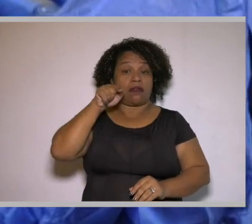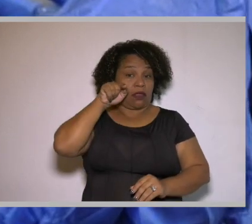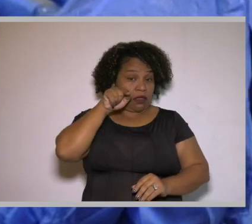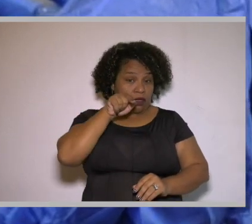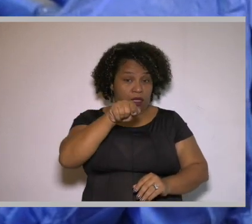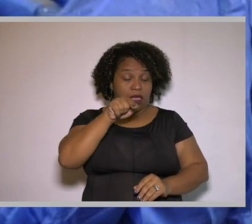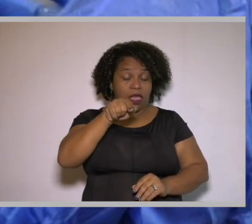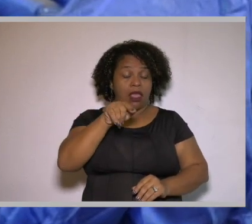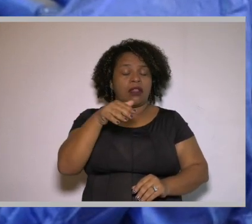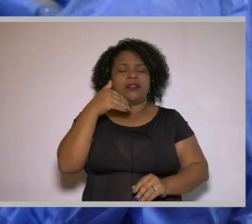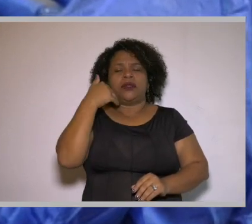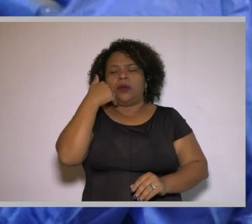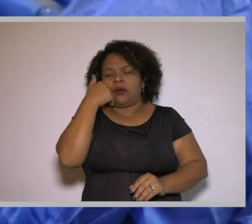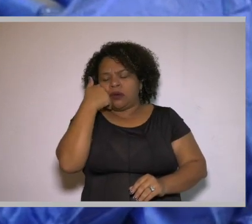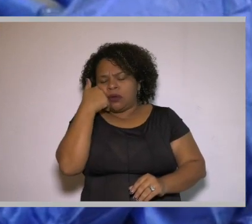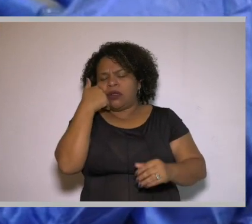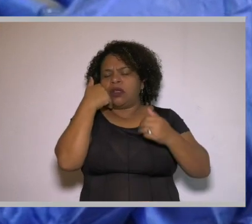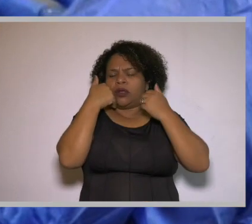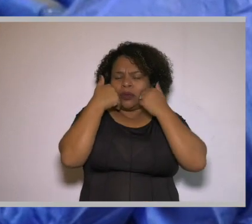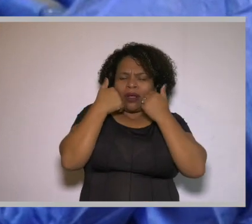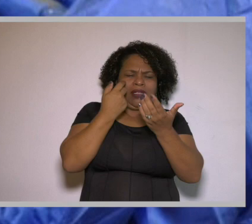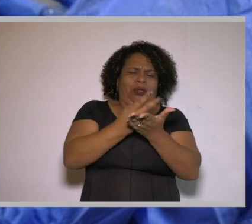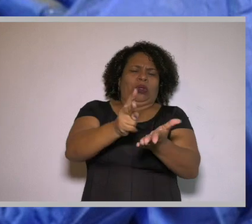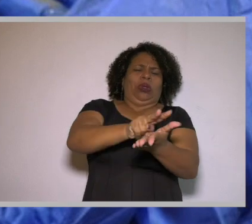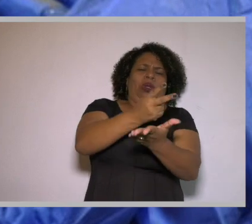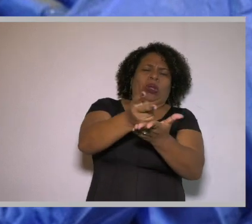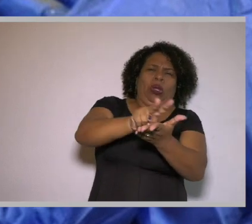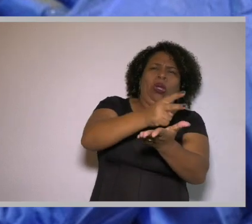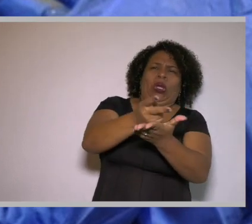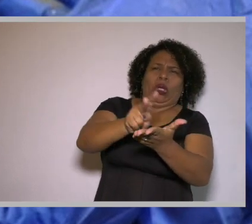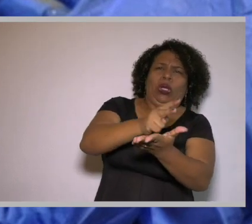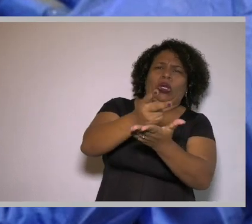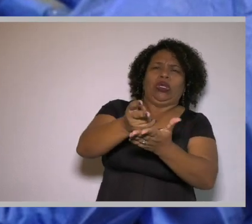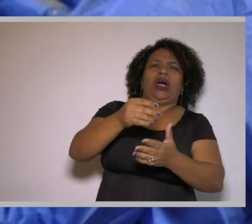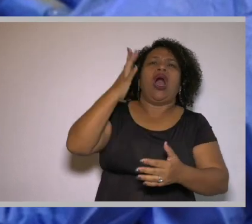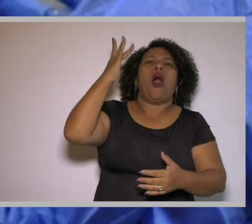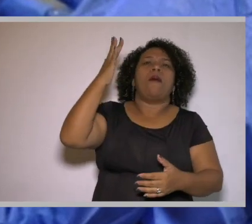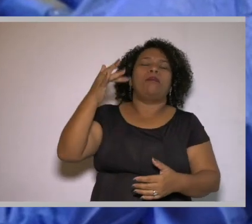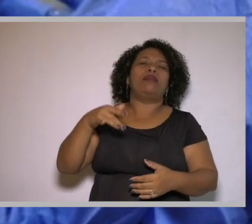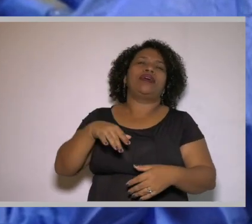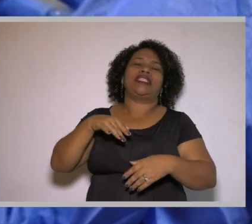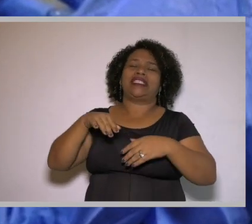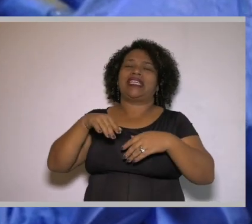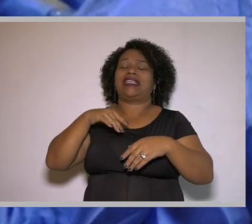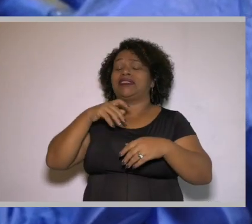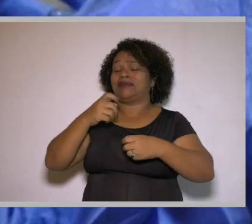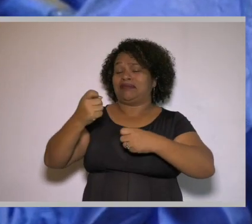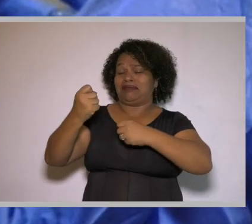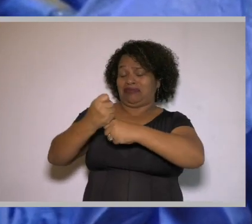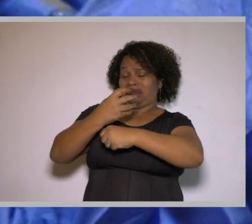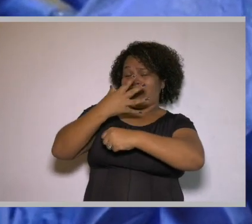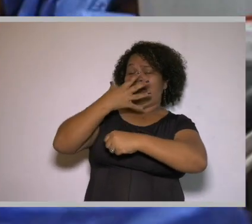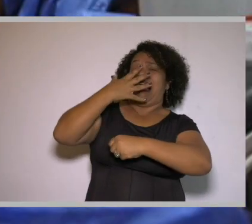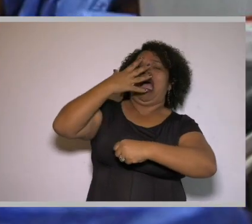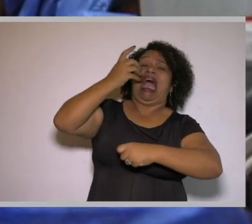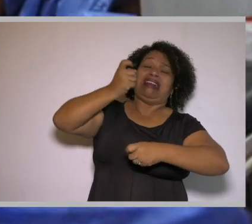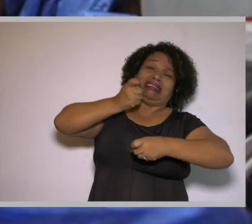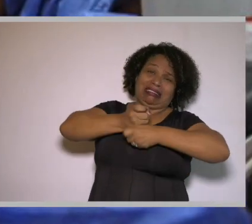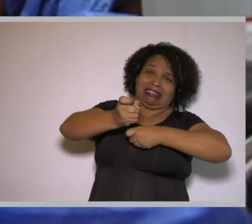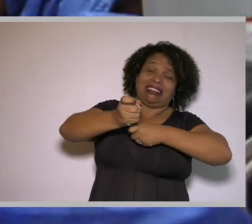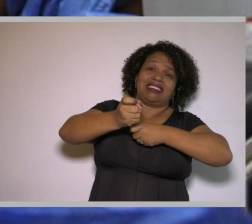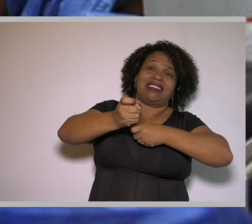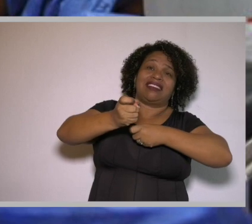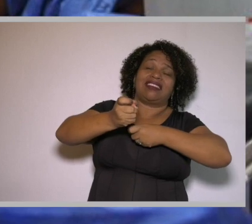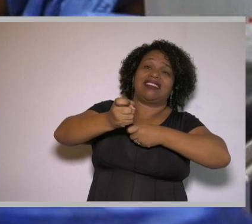indicativo. Eso es en las causas infecciosas. Si el paciente presenta algún tipo de complicación, endocarditis, glomerulonefritis, alteraciones